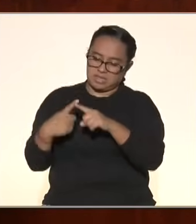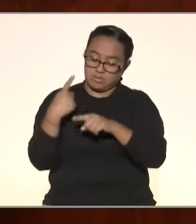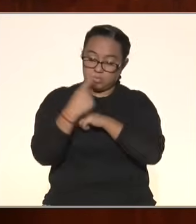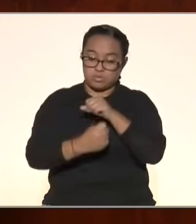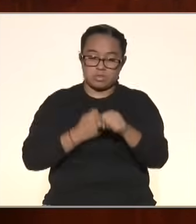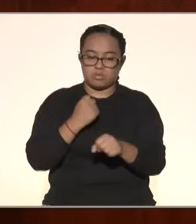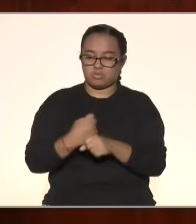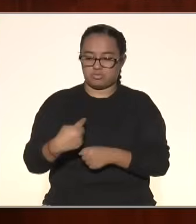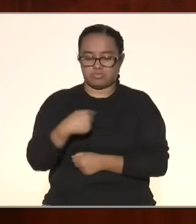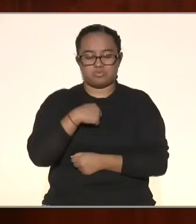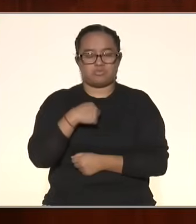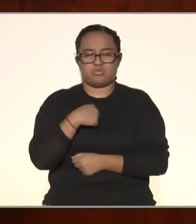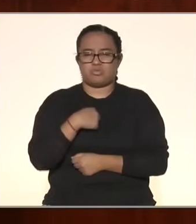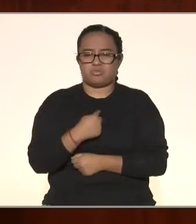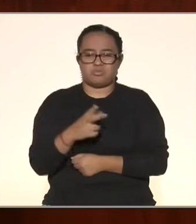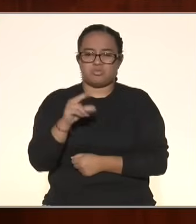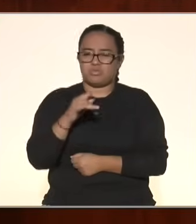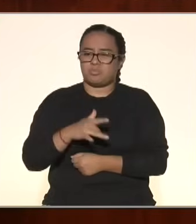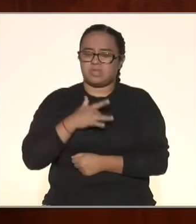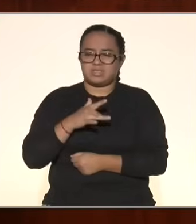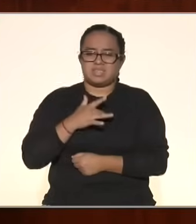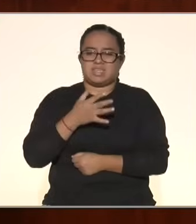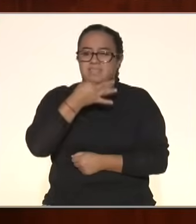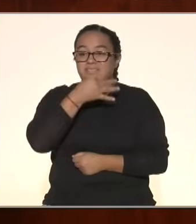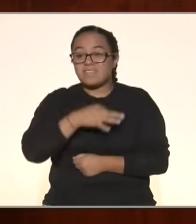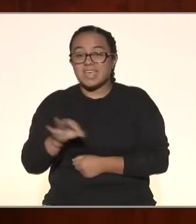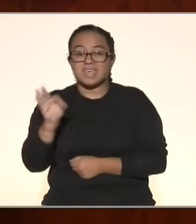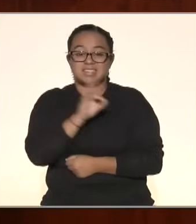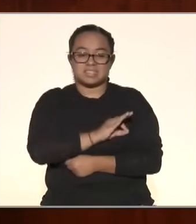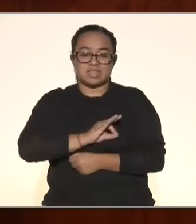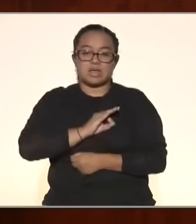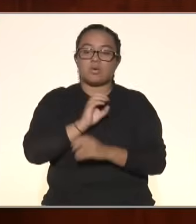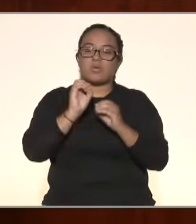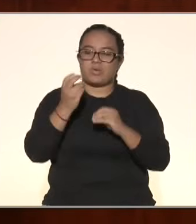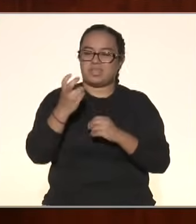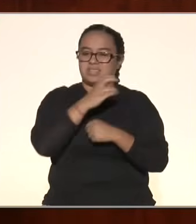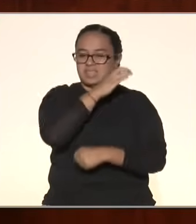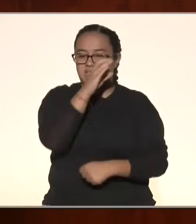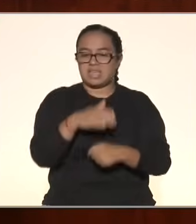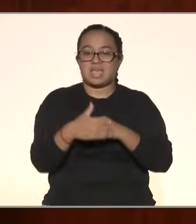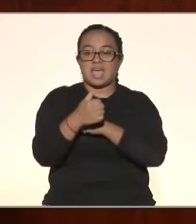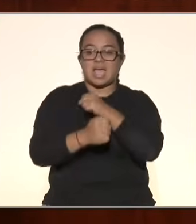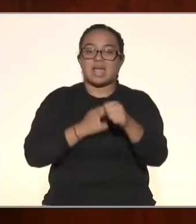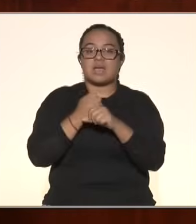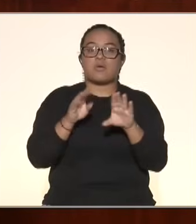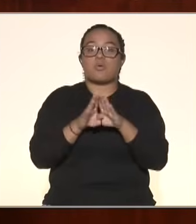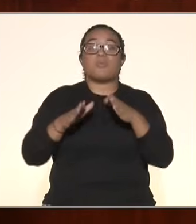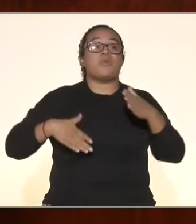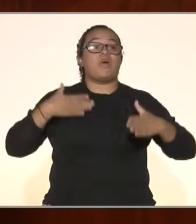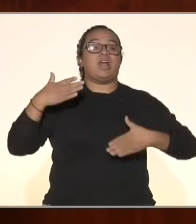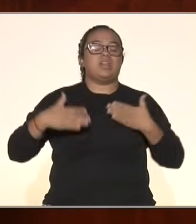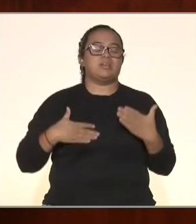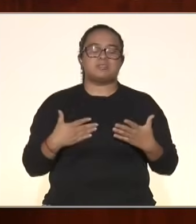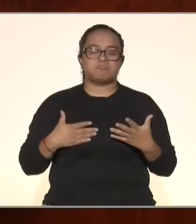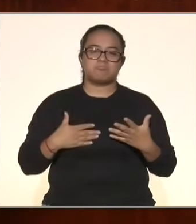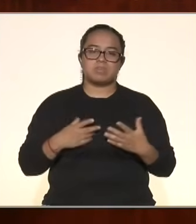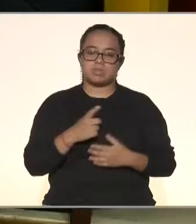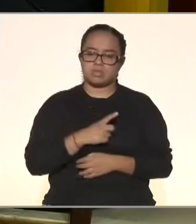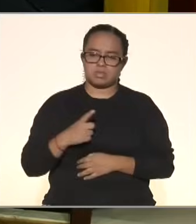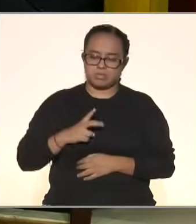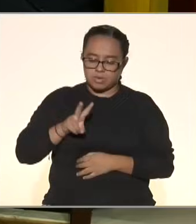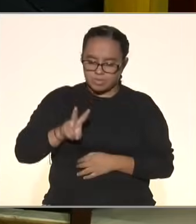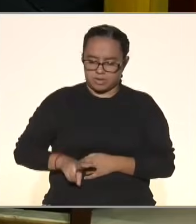no me permite tener unas felices fiestas, un final de año alegre como yo quisiera, pues hay que ser